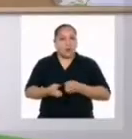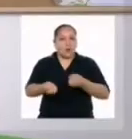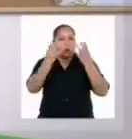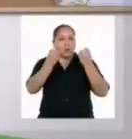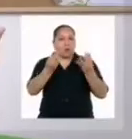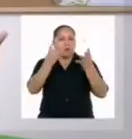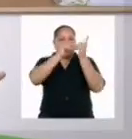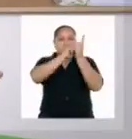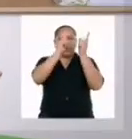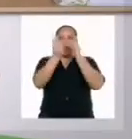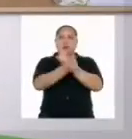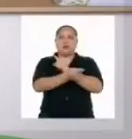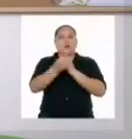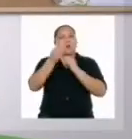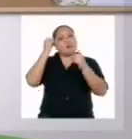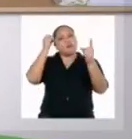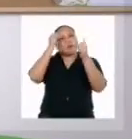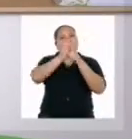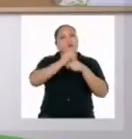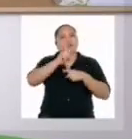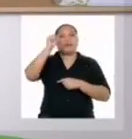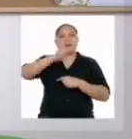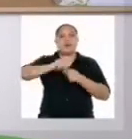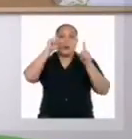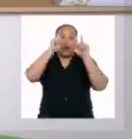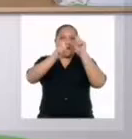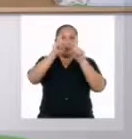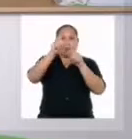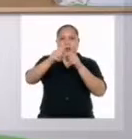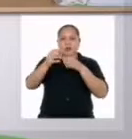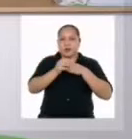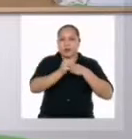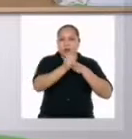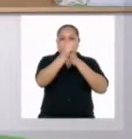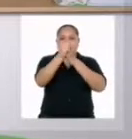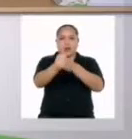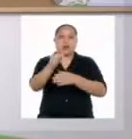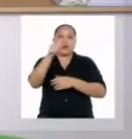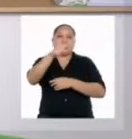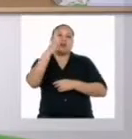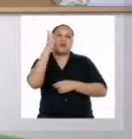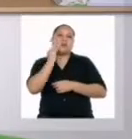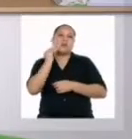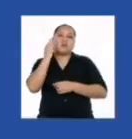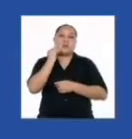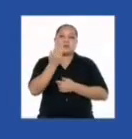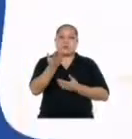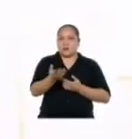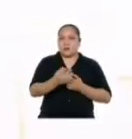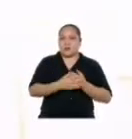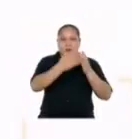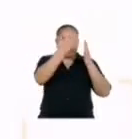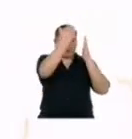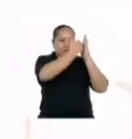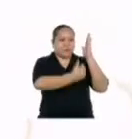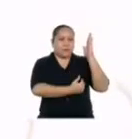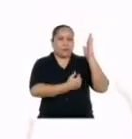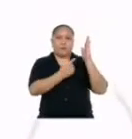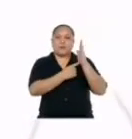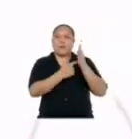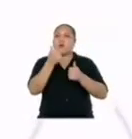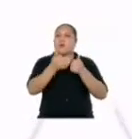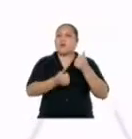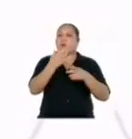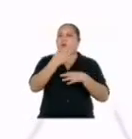¿Cuántos cambios y retos? Y las preguntas que orientarán esta experiencia son: ¿de